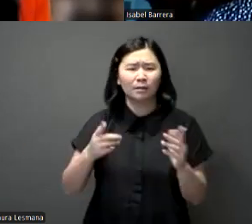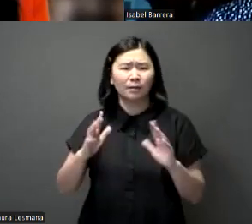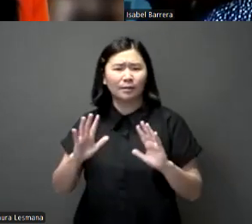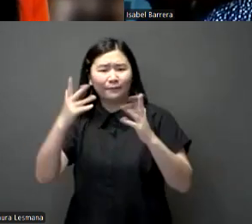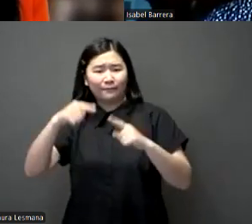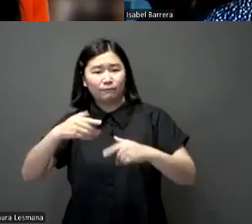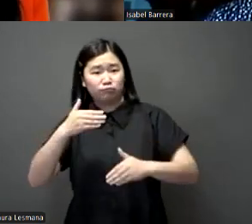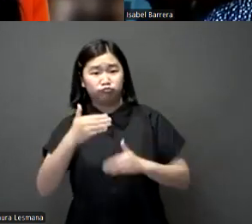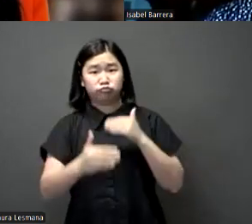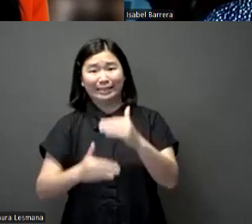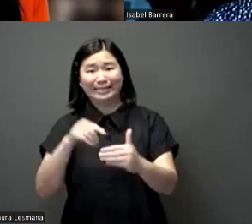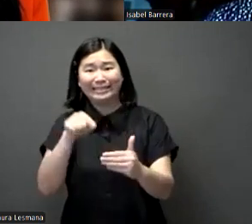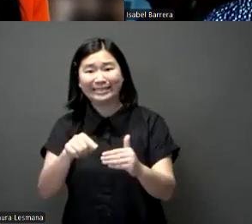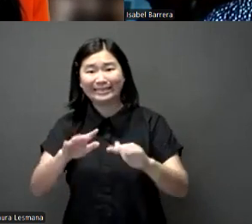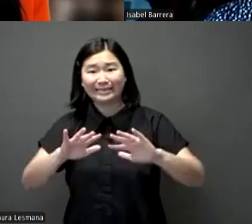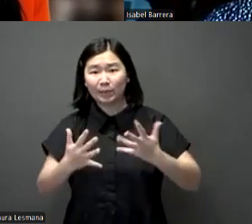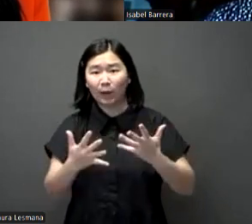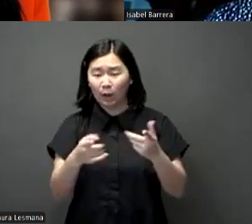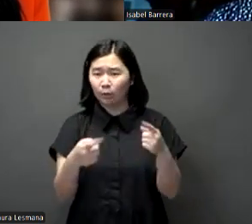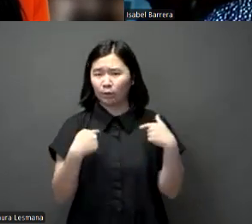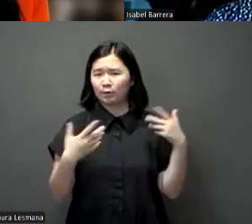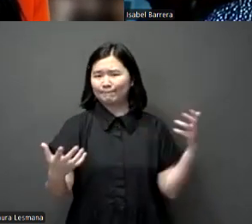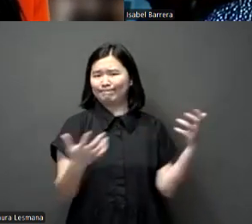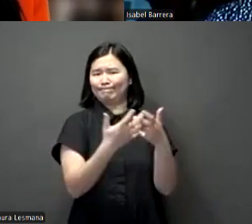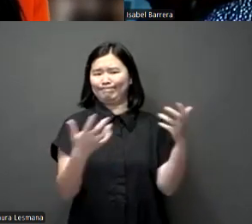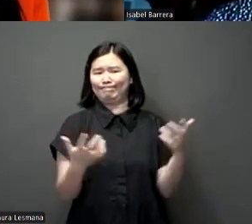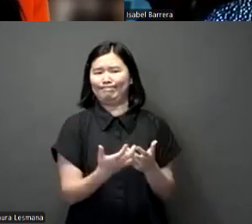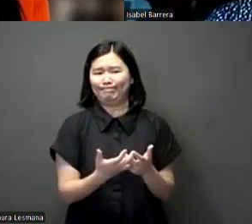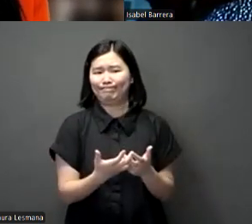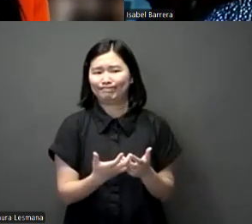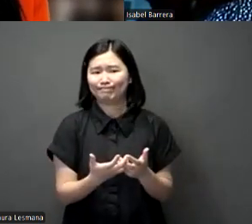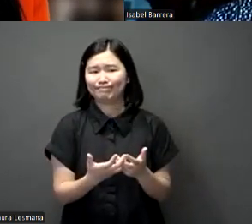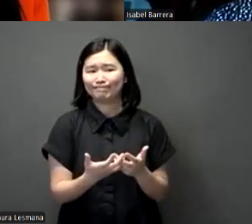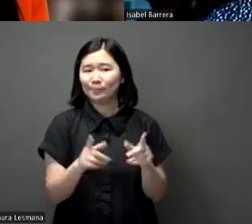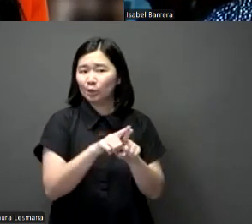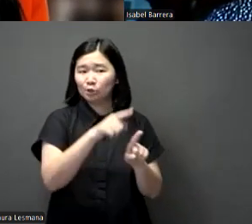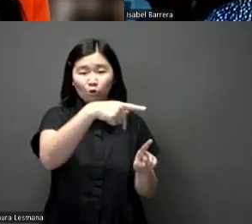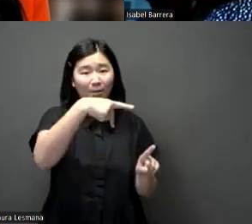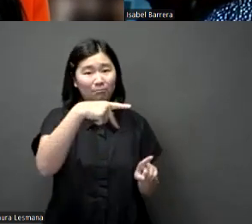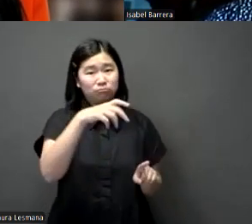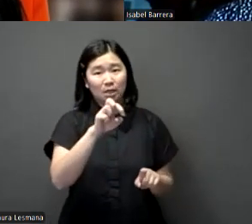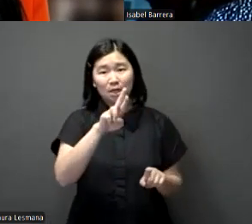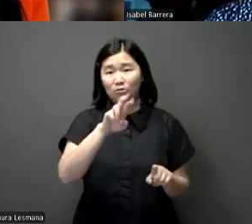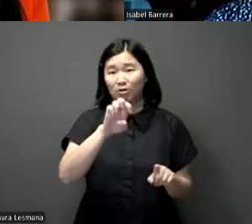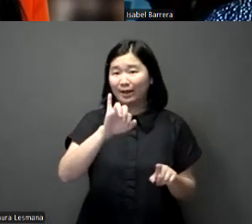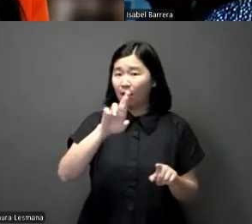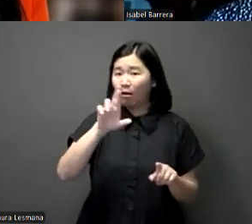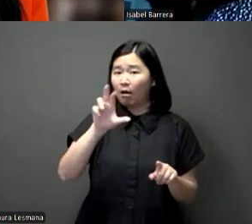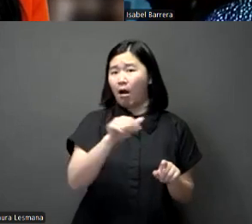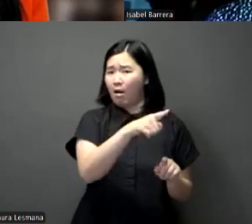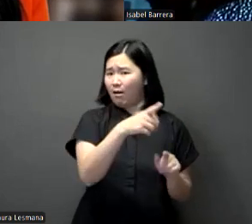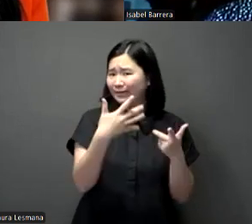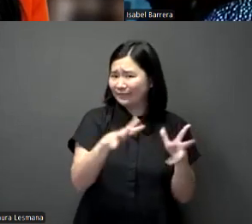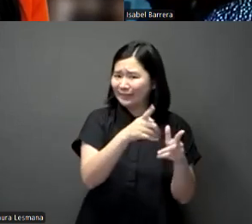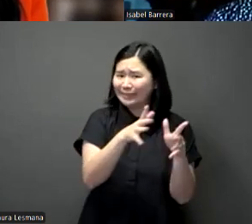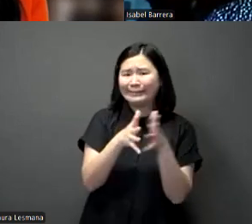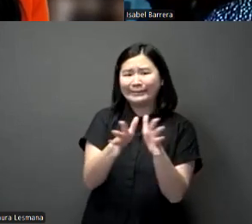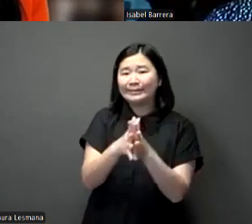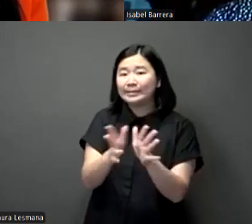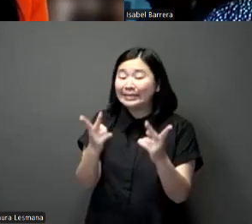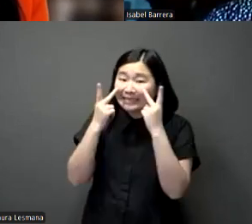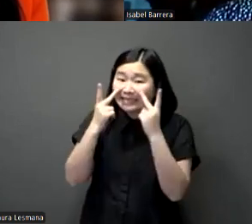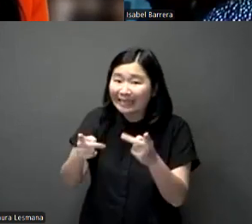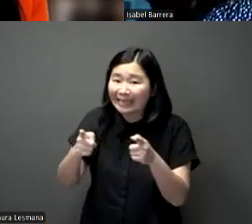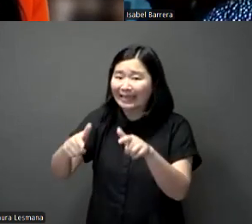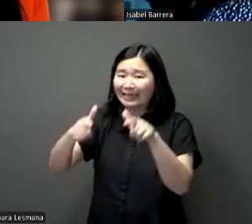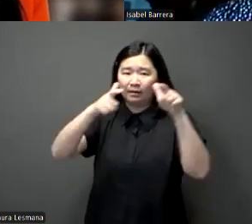dos comunas específicas, porque entendemos también que mirándolo desde el nivel central no logramos captar también las